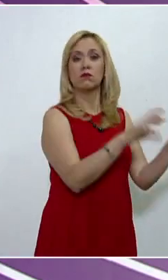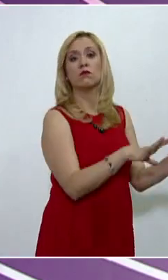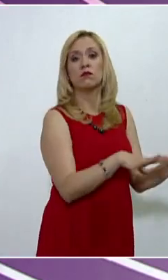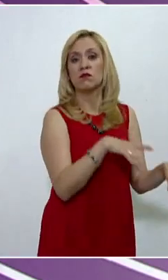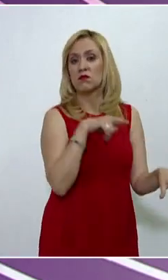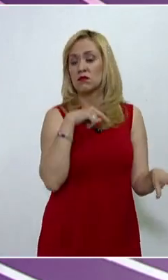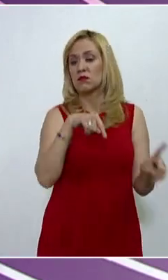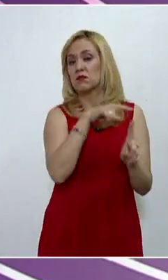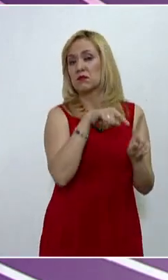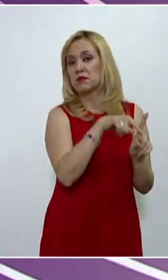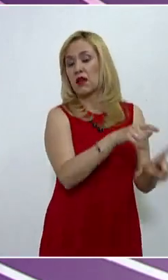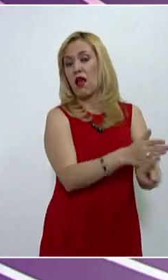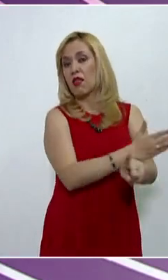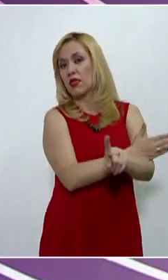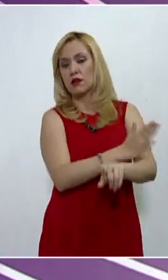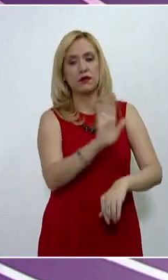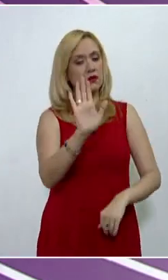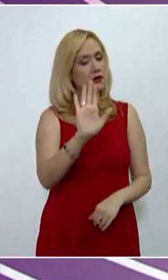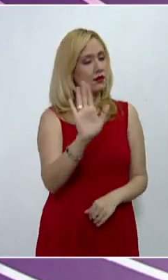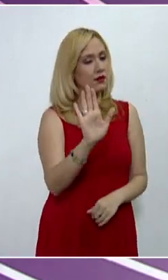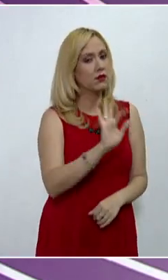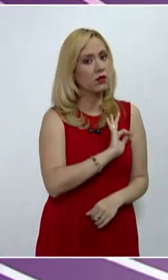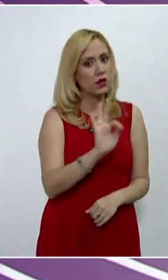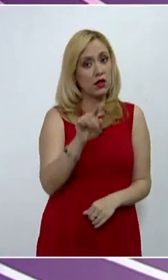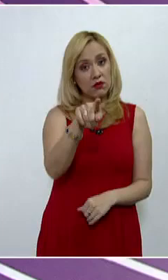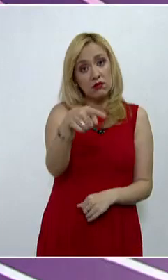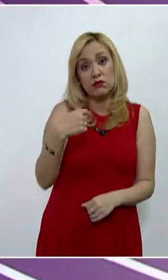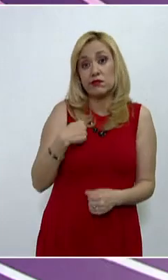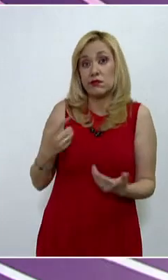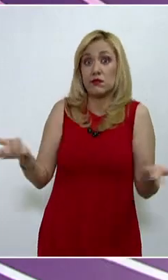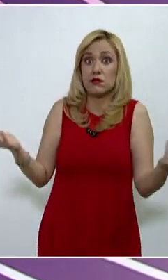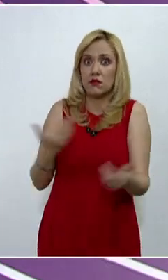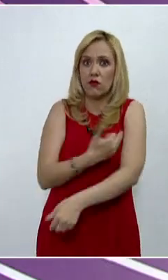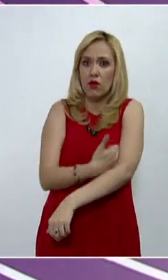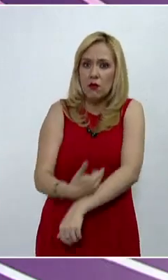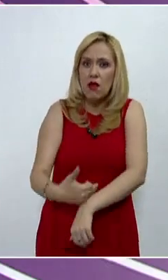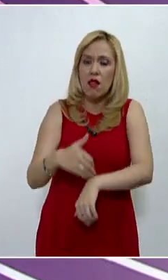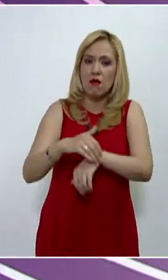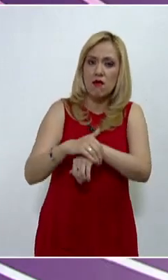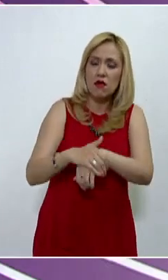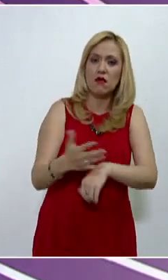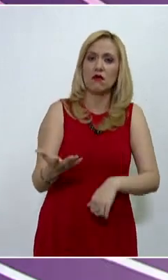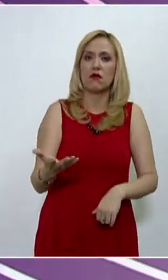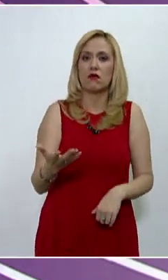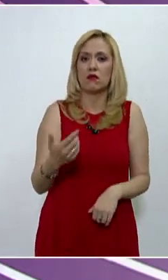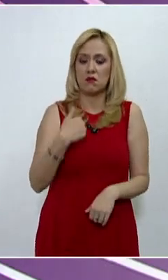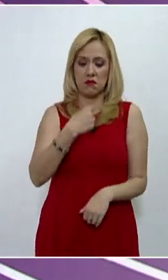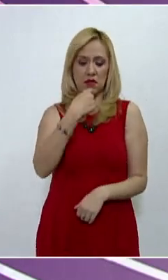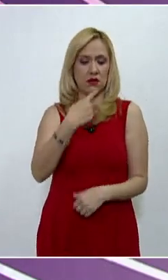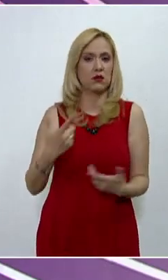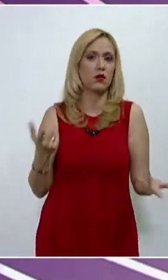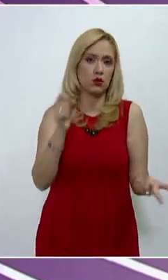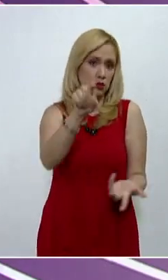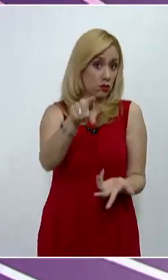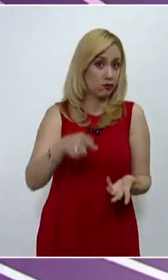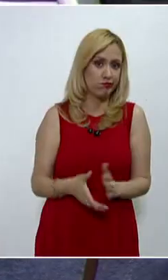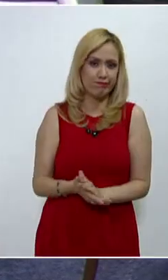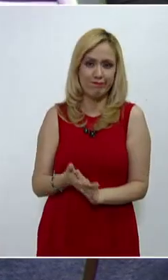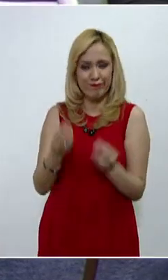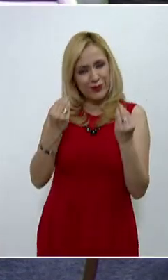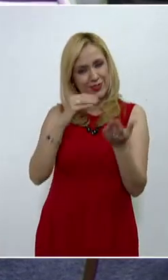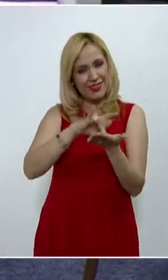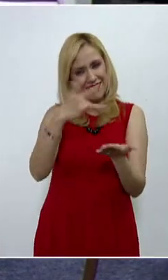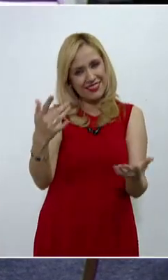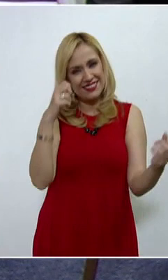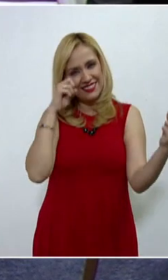llamados delincuentes anticipadamente, sino porque nos puede pasar a cualquiera, a nuestros familiares, a nuestros conocidos, a nosotros mismos. Muchas gracias